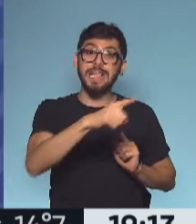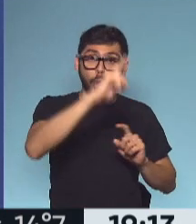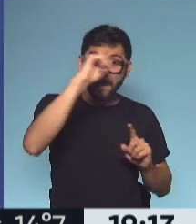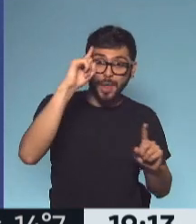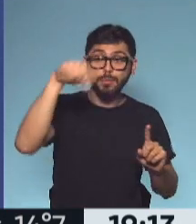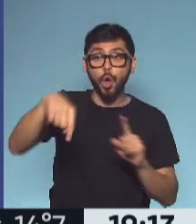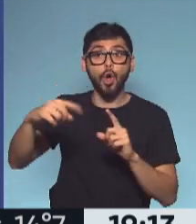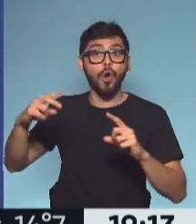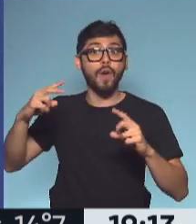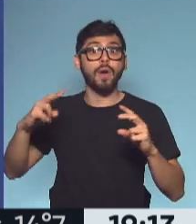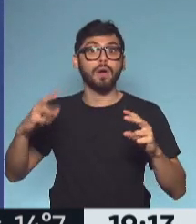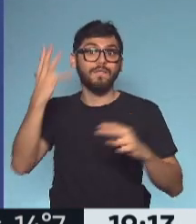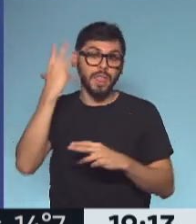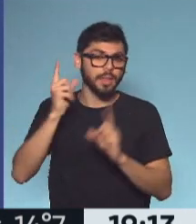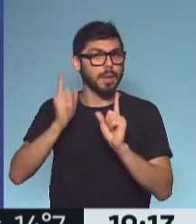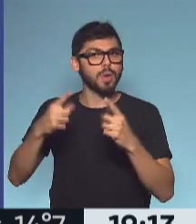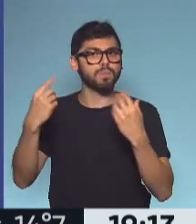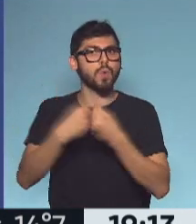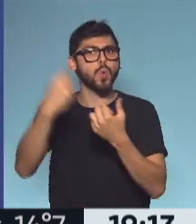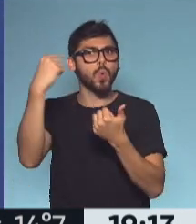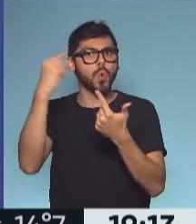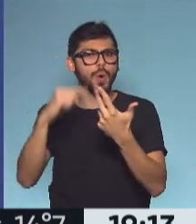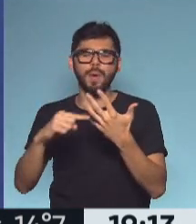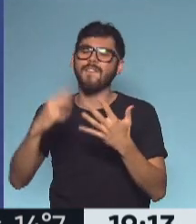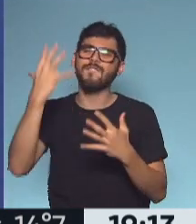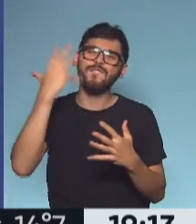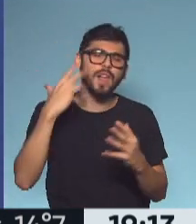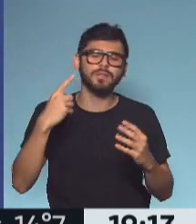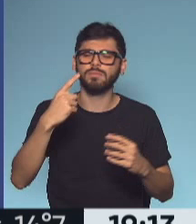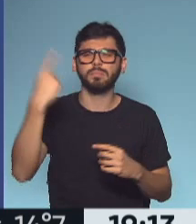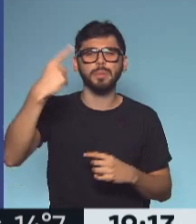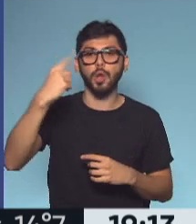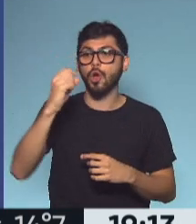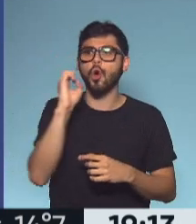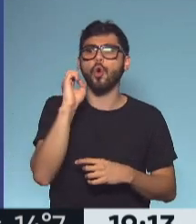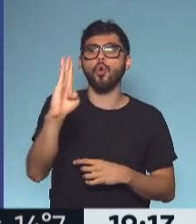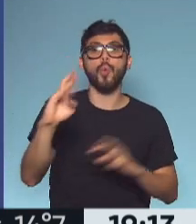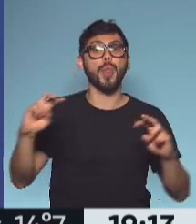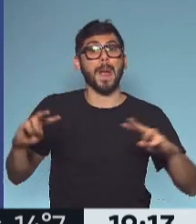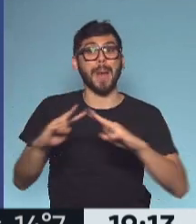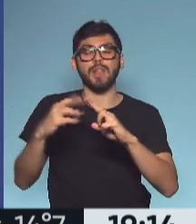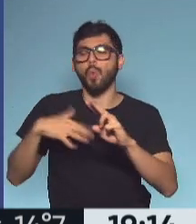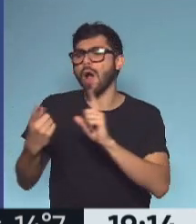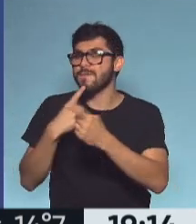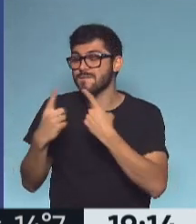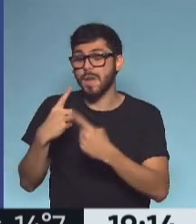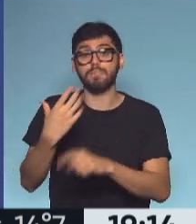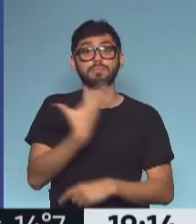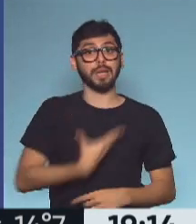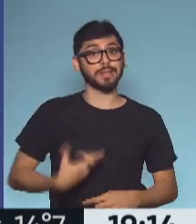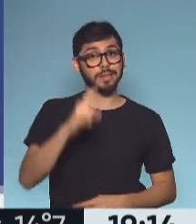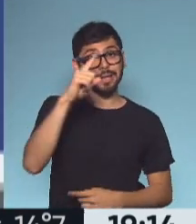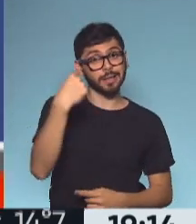es muy cargada. El tema principal en Francia es el acuerdo con el Club de París. En las últimas horas el presidente